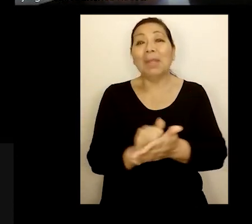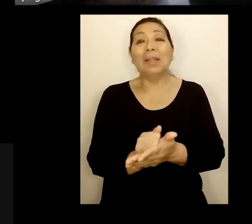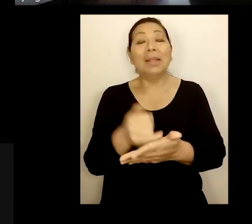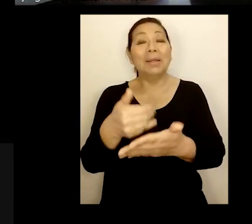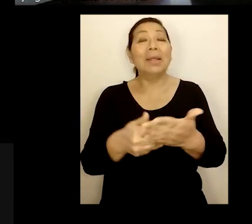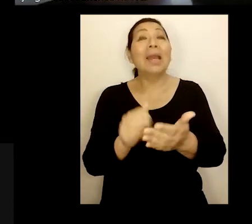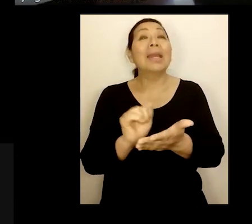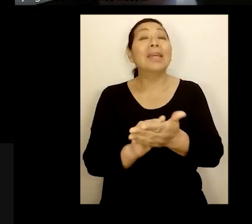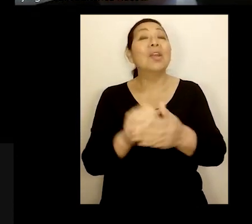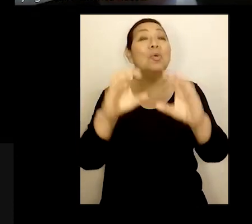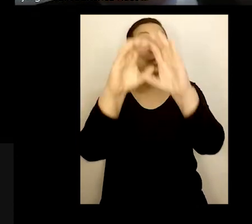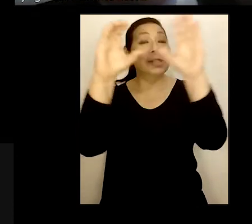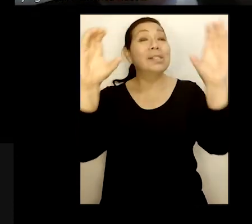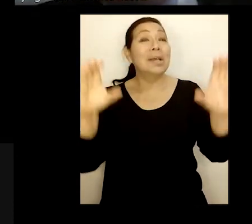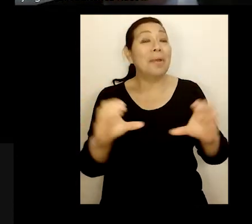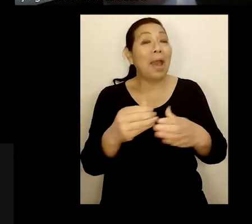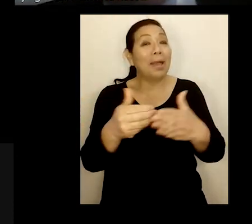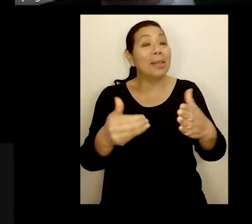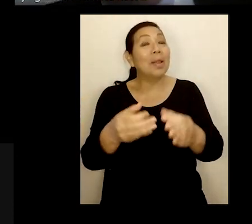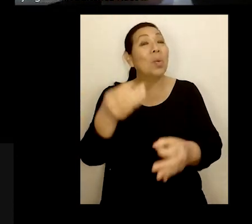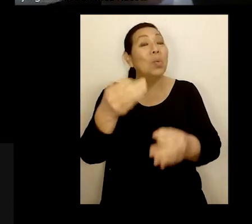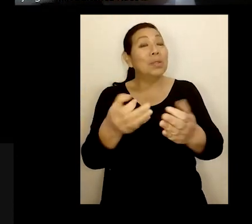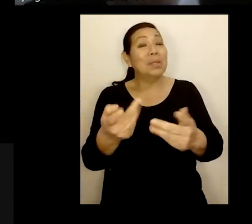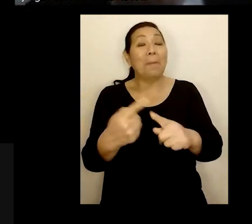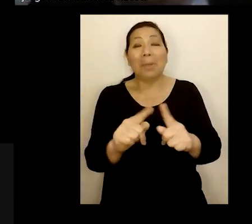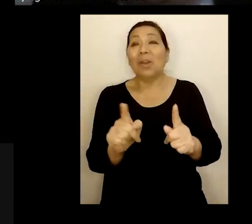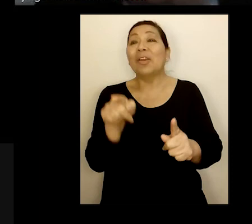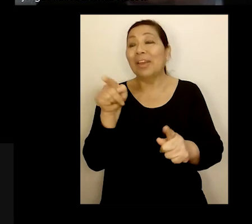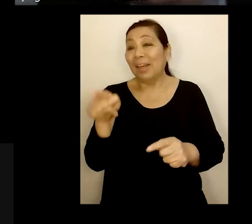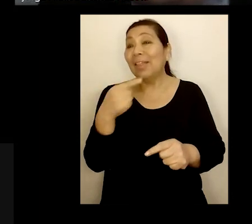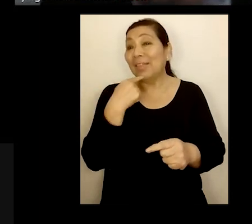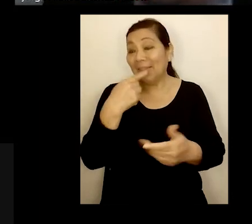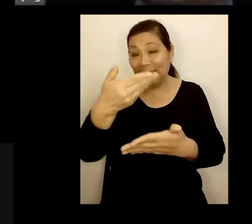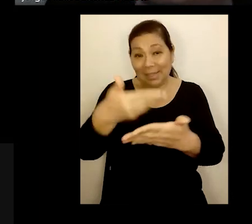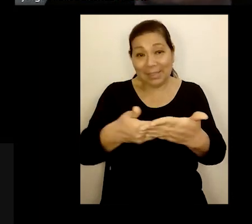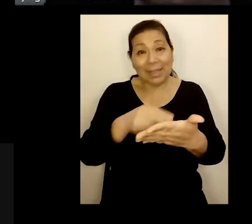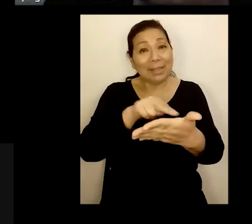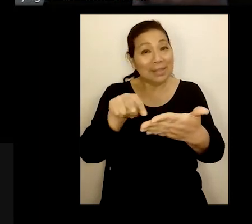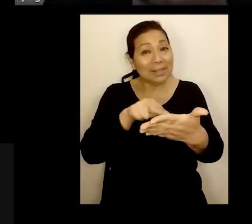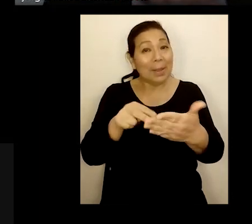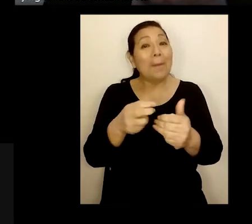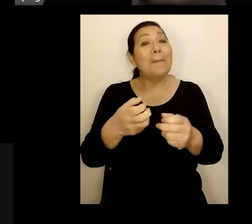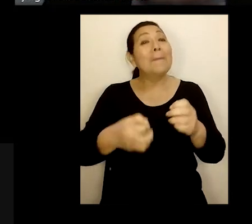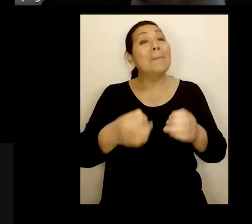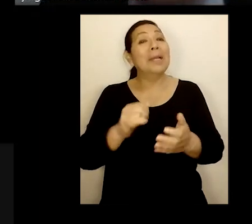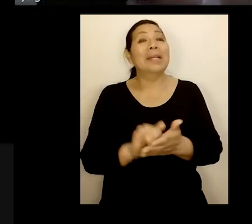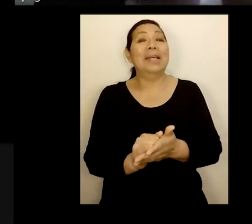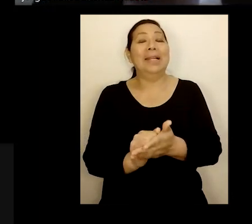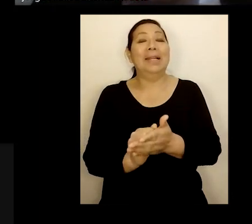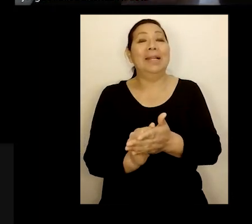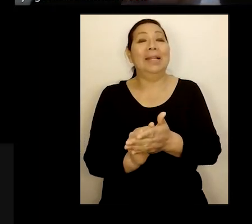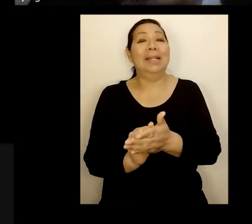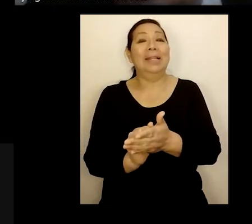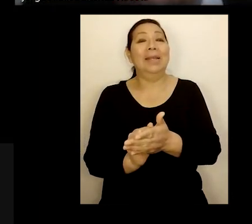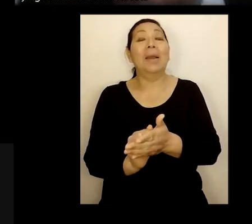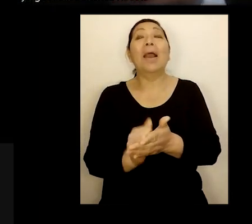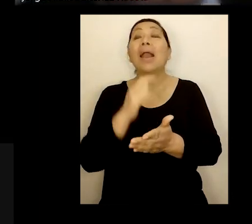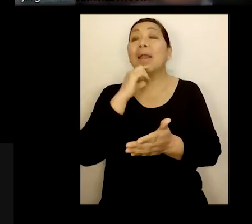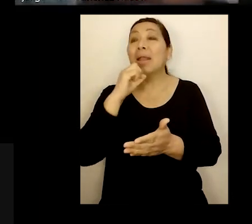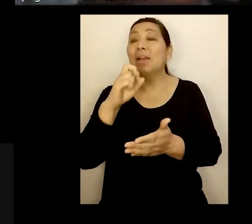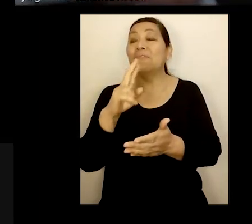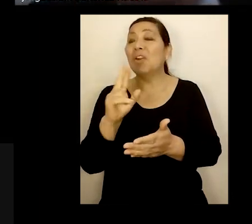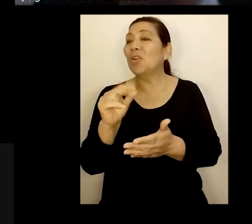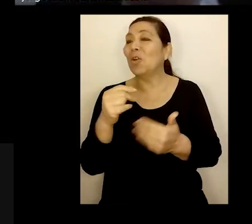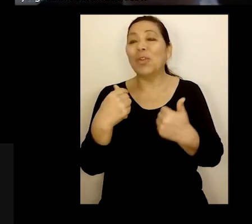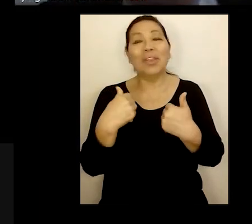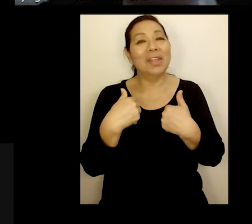el expediente que era un certificado de antecedentes penales. Entonces dice, al existir el certificado de antecedentes penales, el señor Gavilán